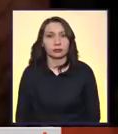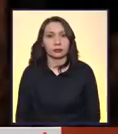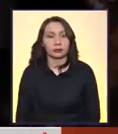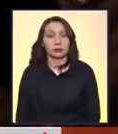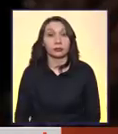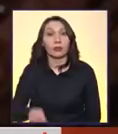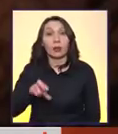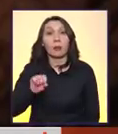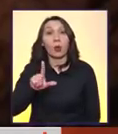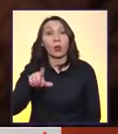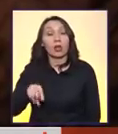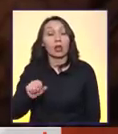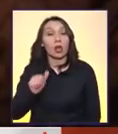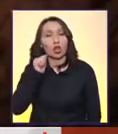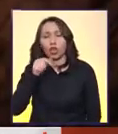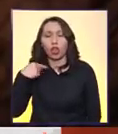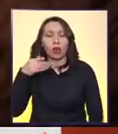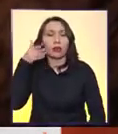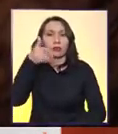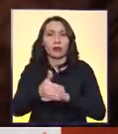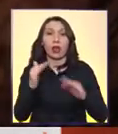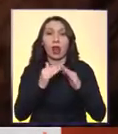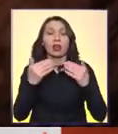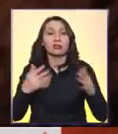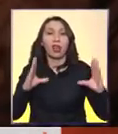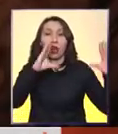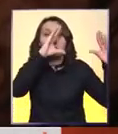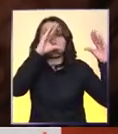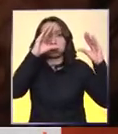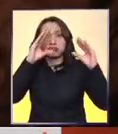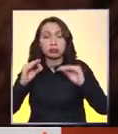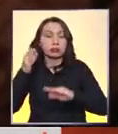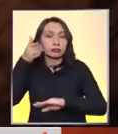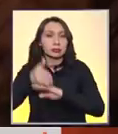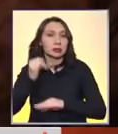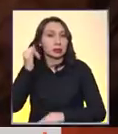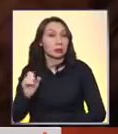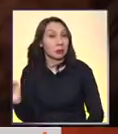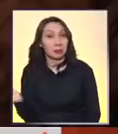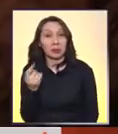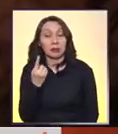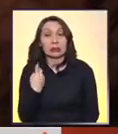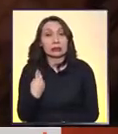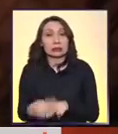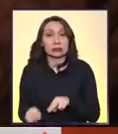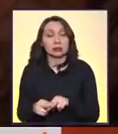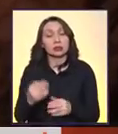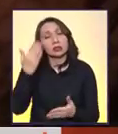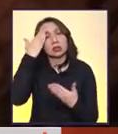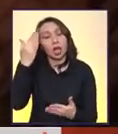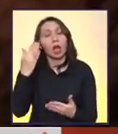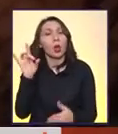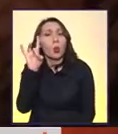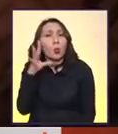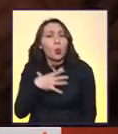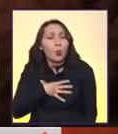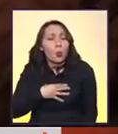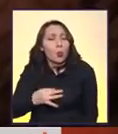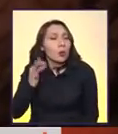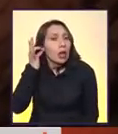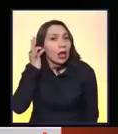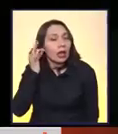Paulina llega todos los días a su casa cuando ya es de noche. Siempre lo primero que hace es saludar a su única hija de